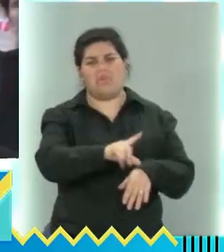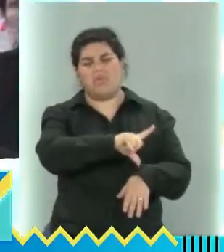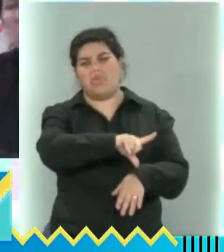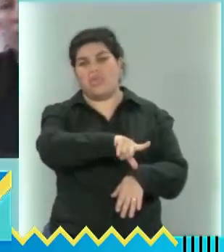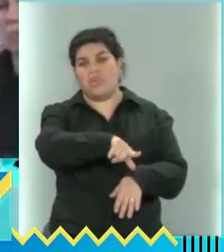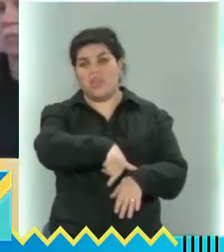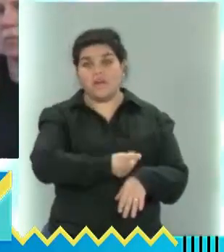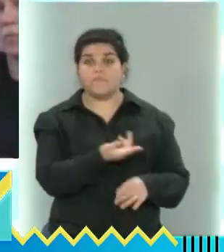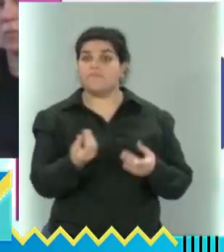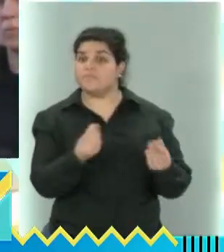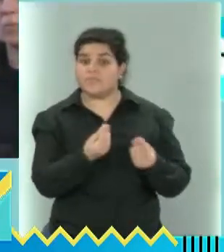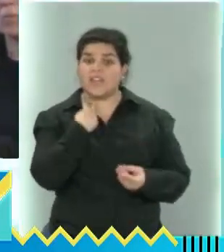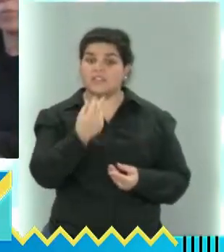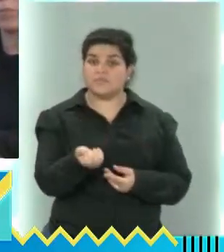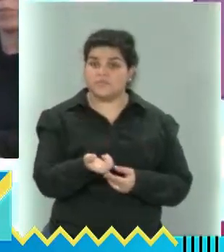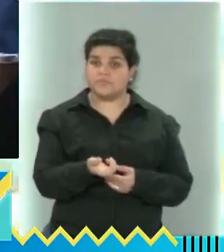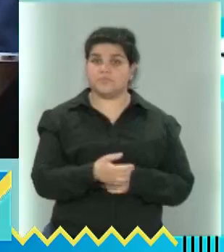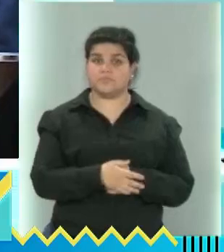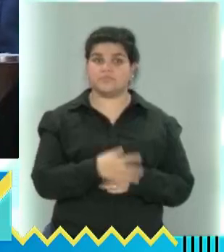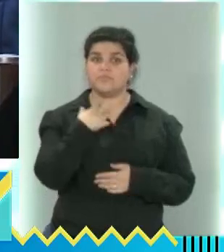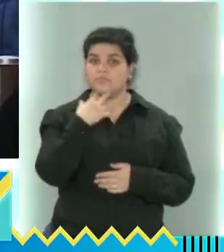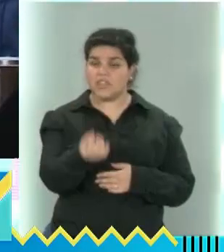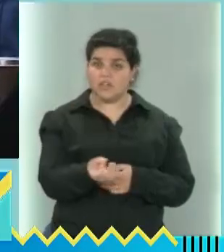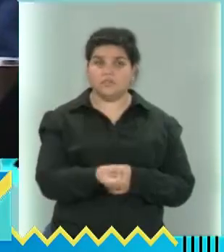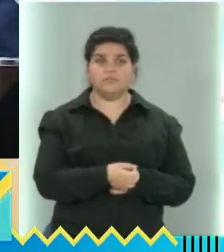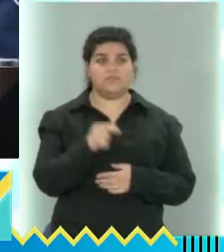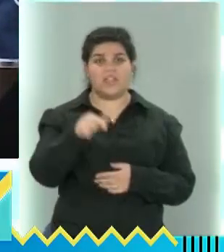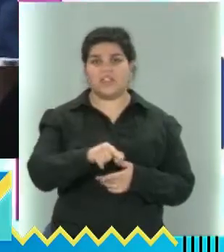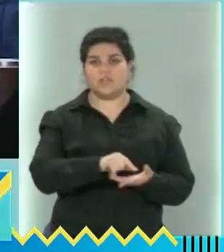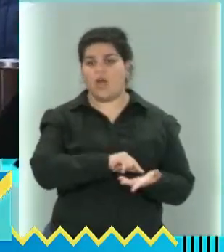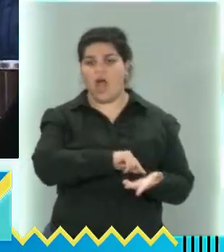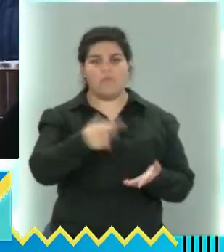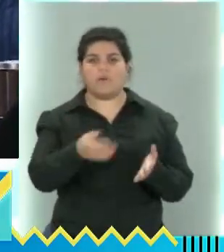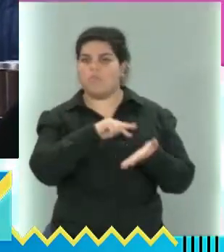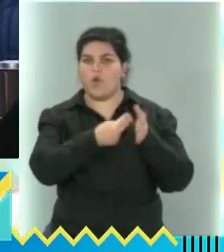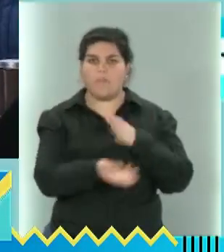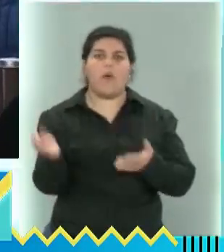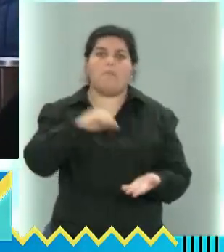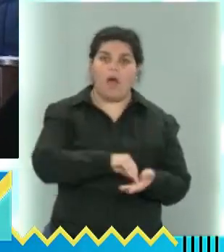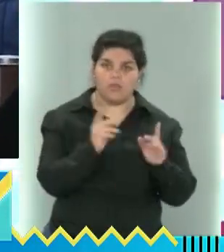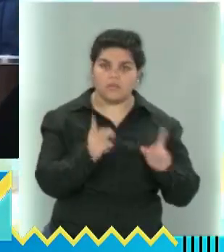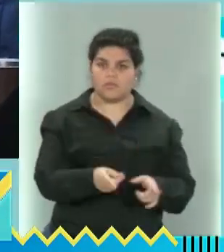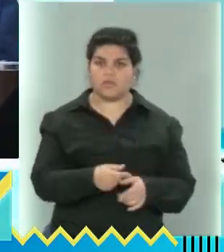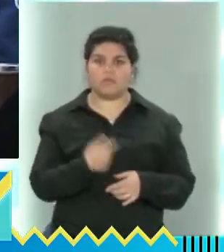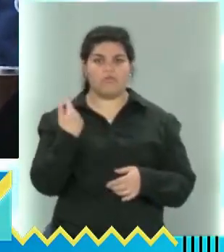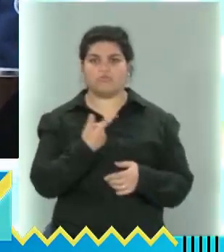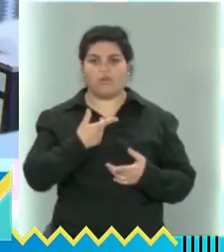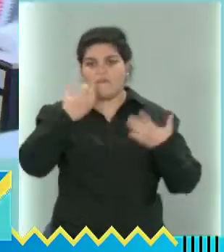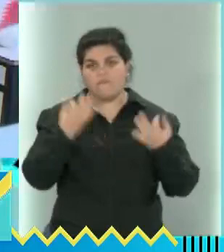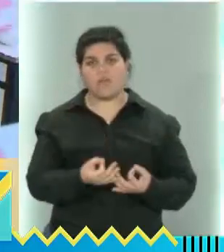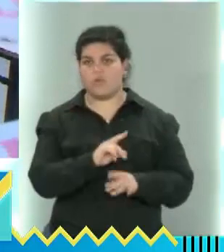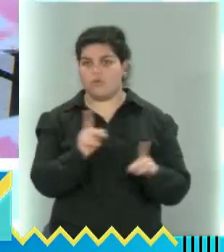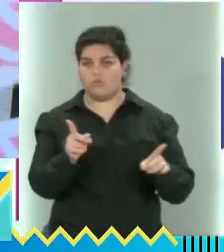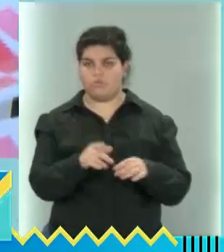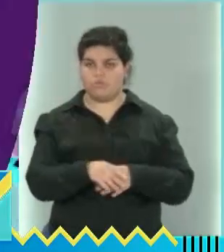han sido, por decirlo así, un daño colateral aceptable. Y nosotros no nos conformamos con eso. Bien, vamos